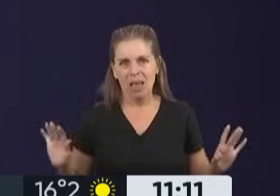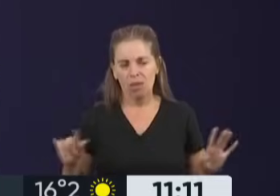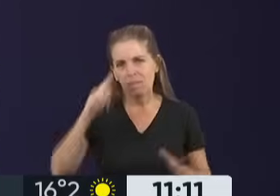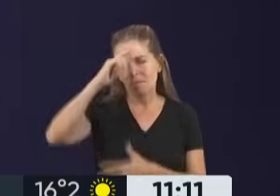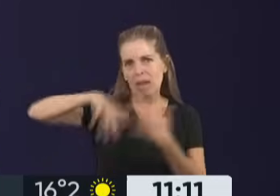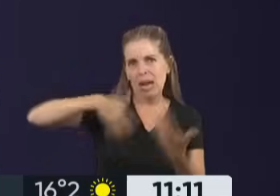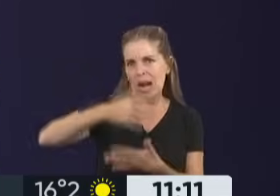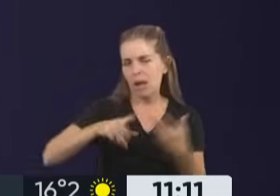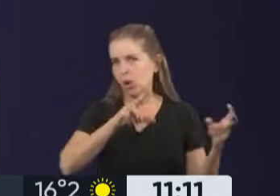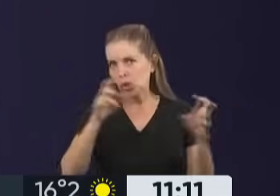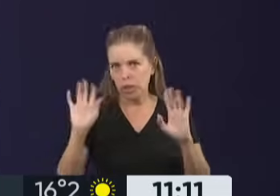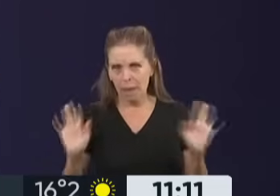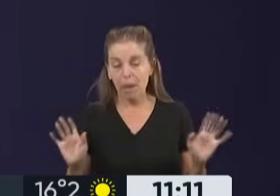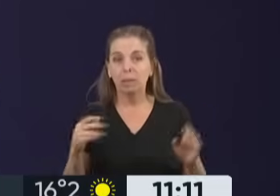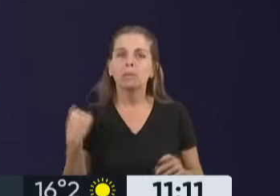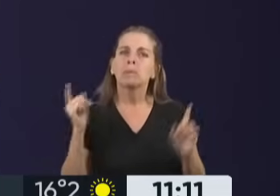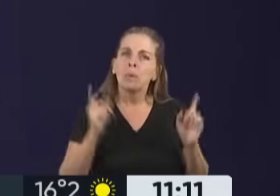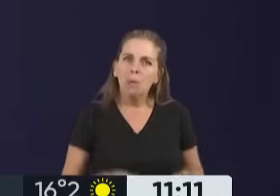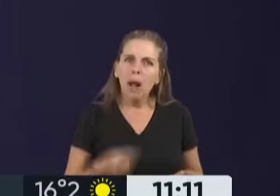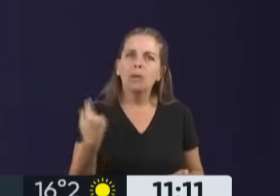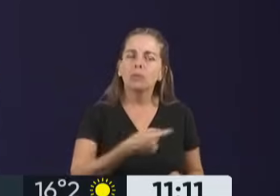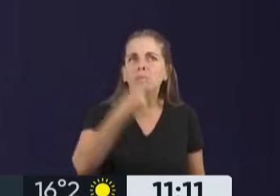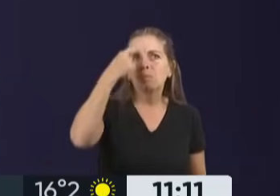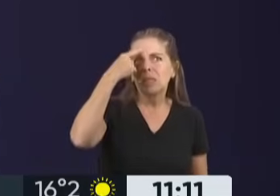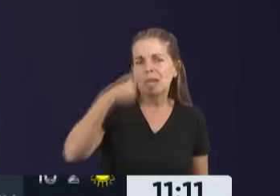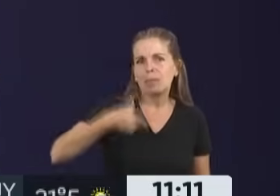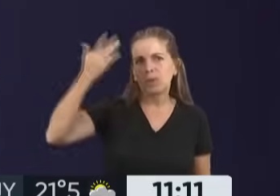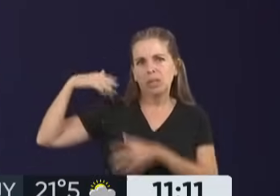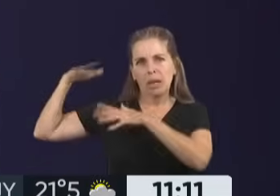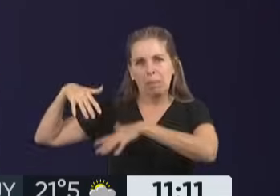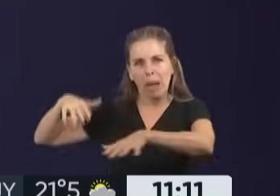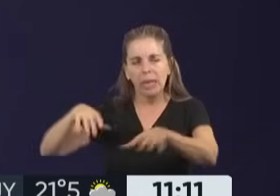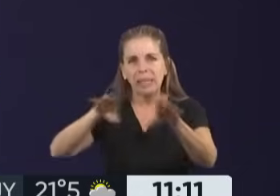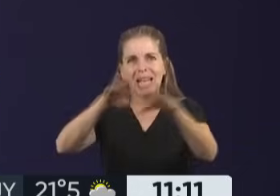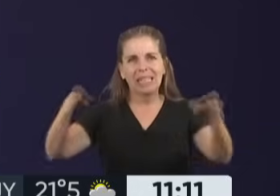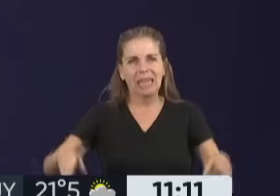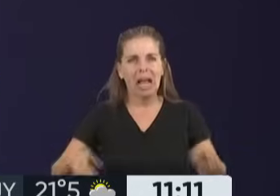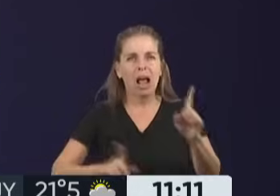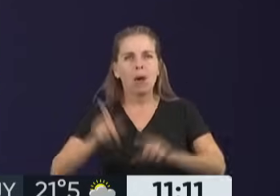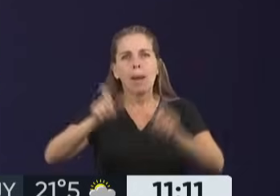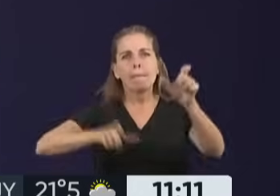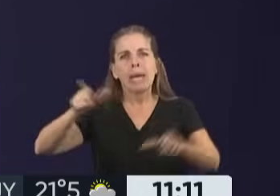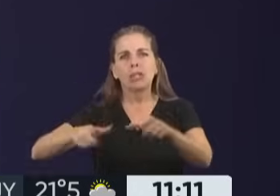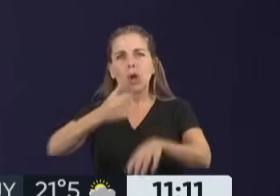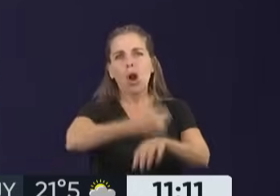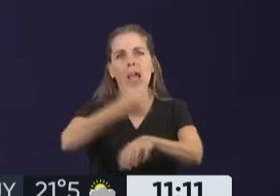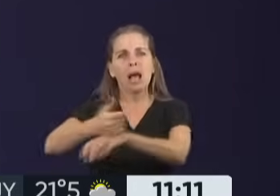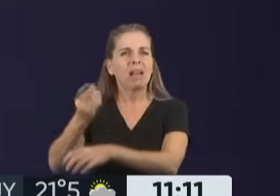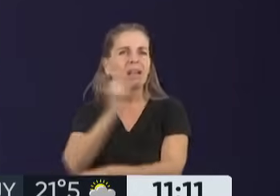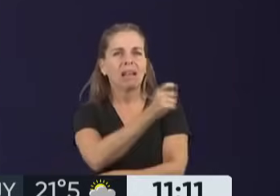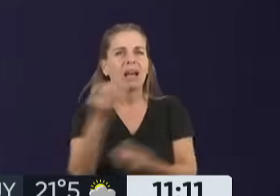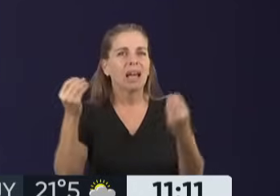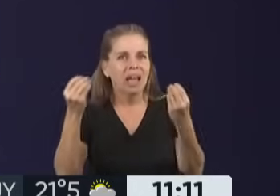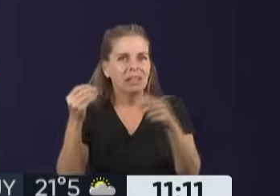repito, uno se pregunta, bueno, qué hacían determinados personajes como centro de la escena, ¿no? Cuando muchos de ellos incluso son